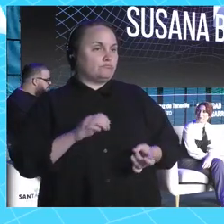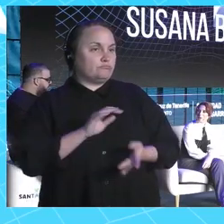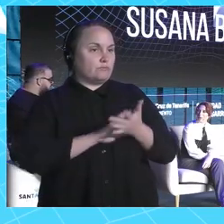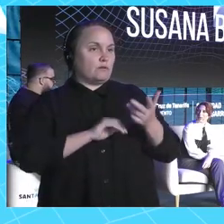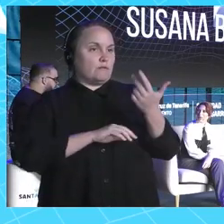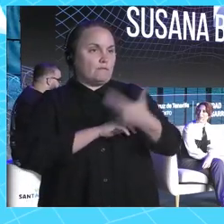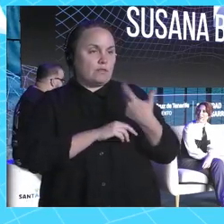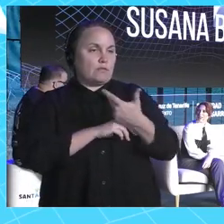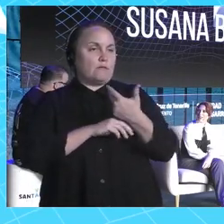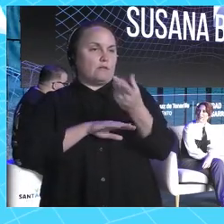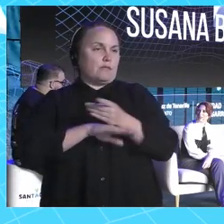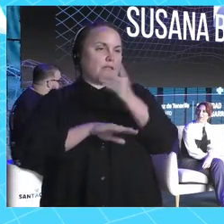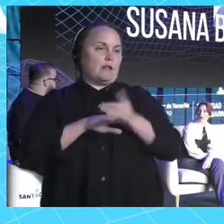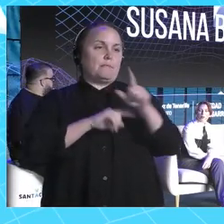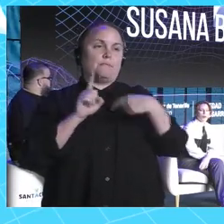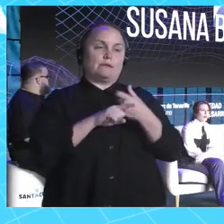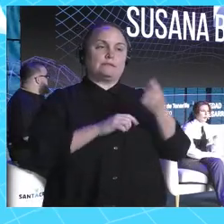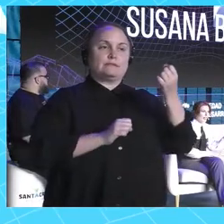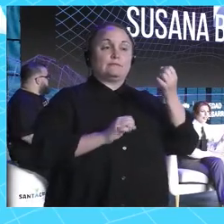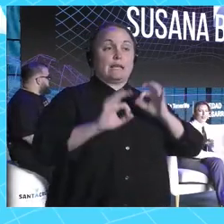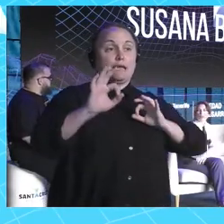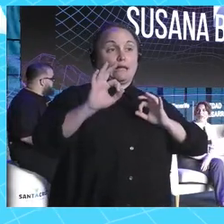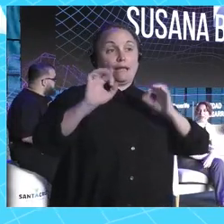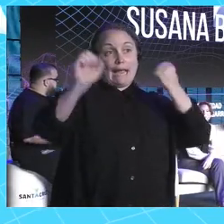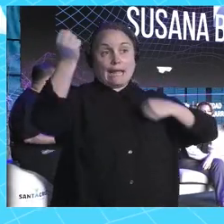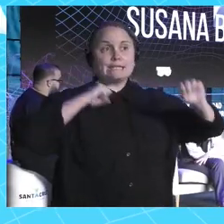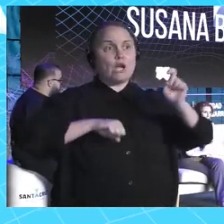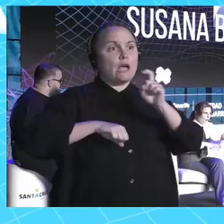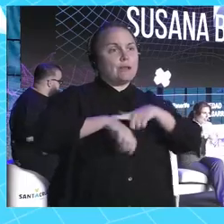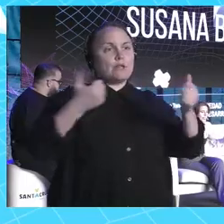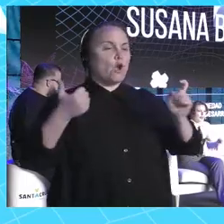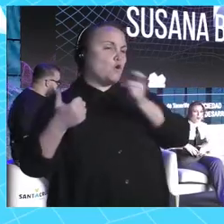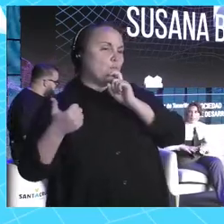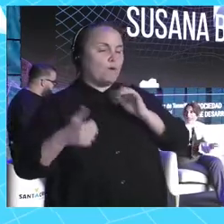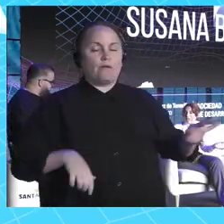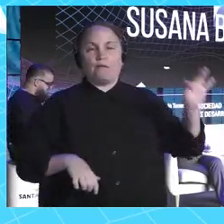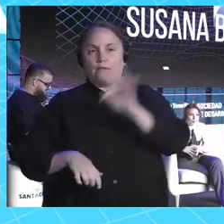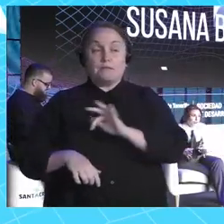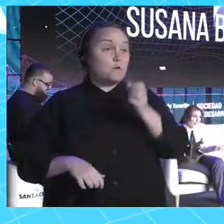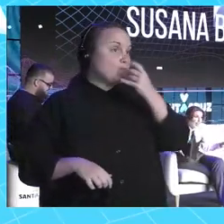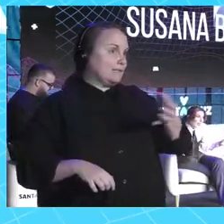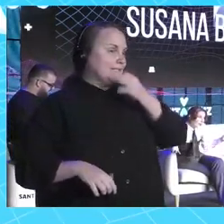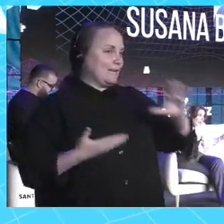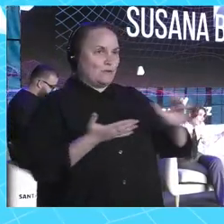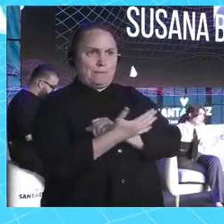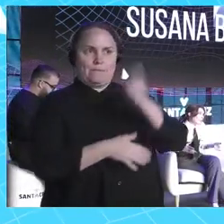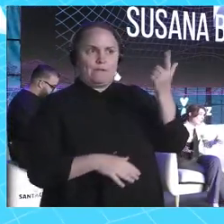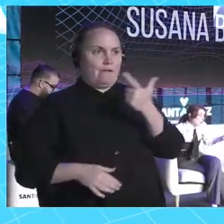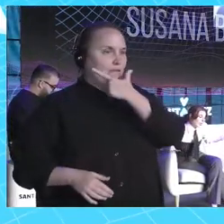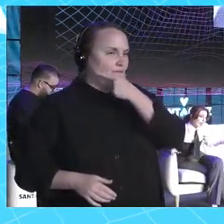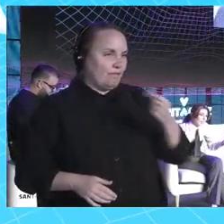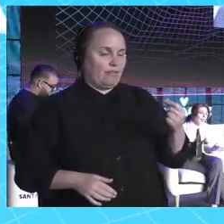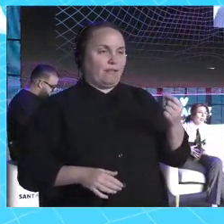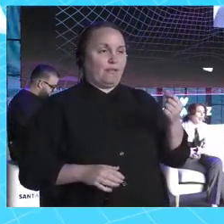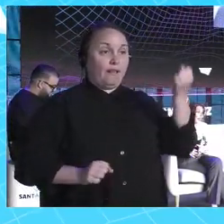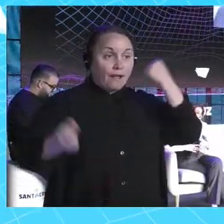con tu carrera como actriz Bueno buenas tardes a todos en principio facilísimo porque ser actriz de por